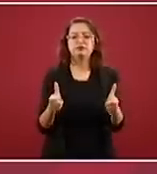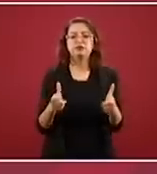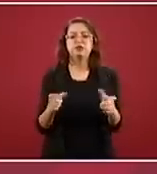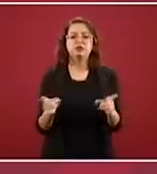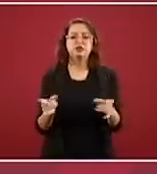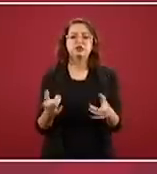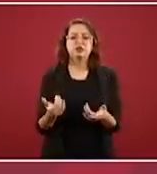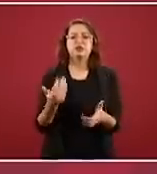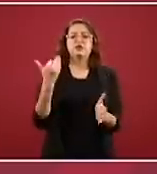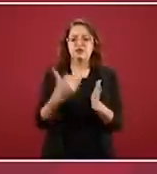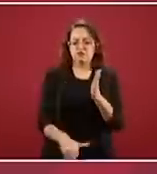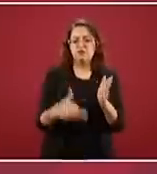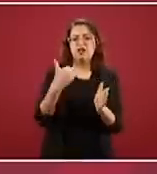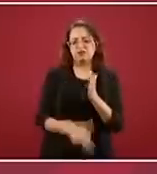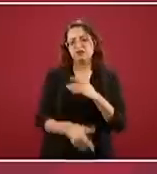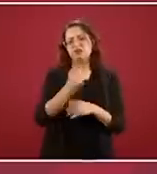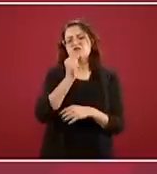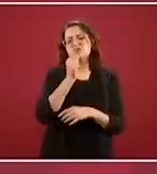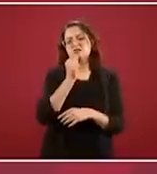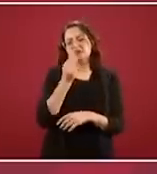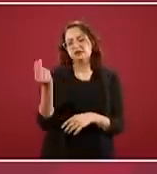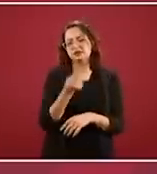enfrentar el déficit que se tiene,